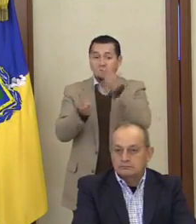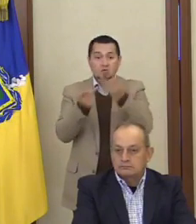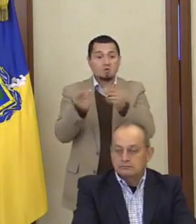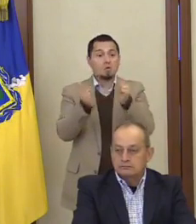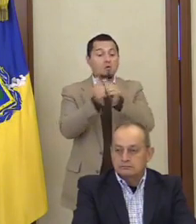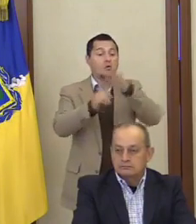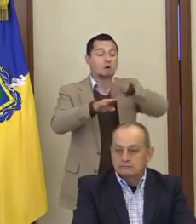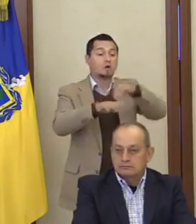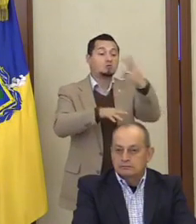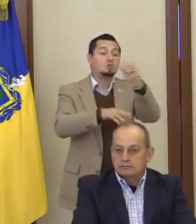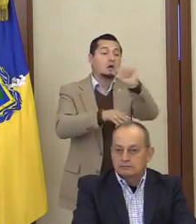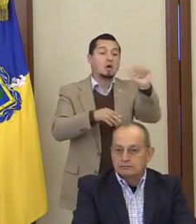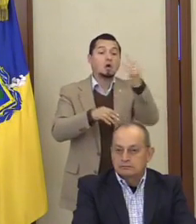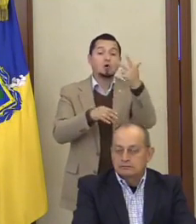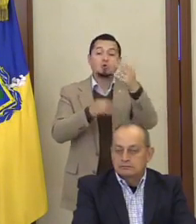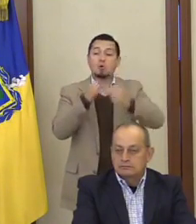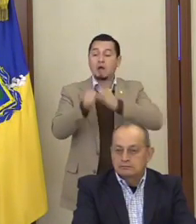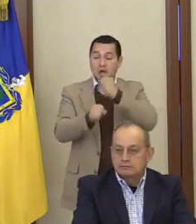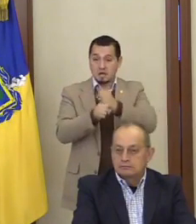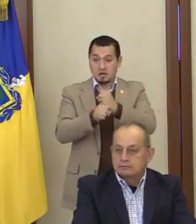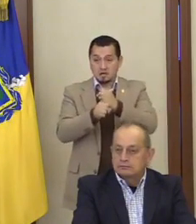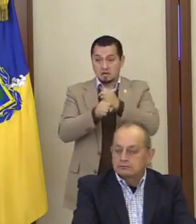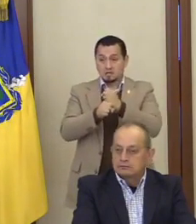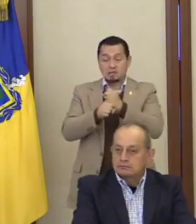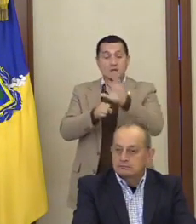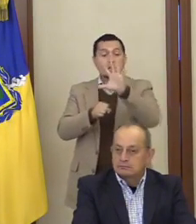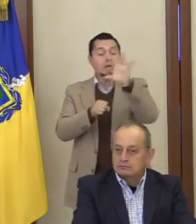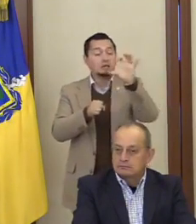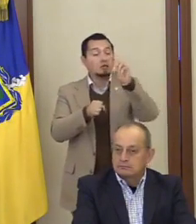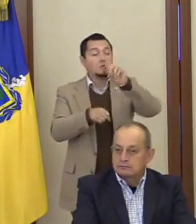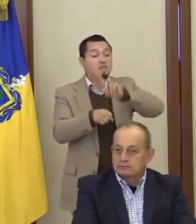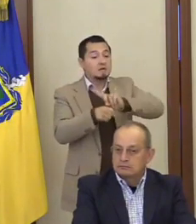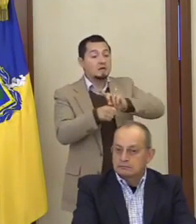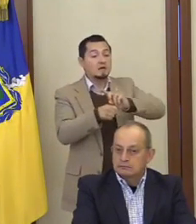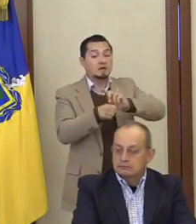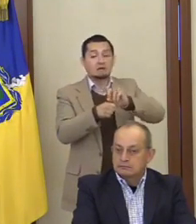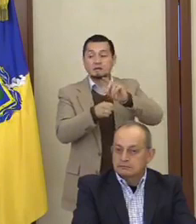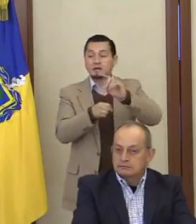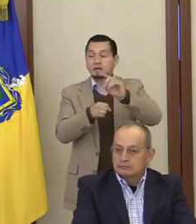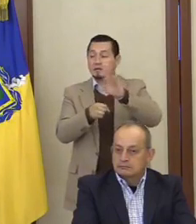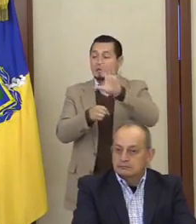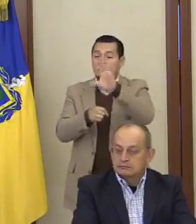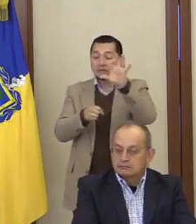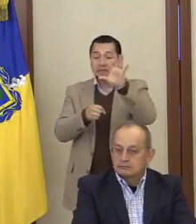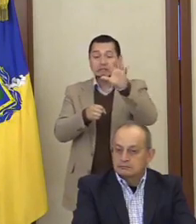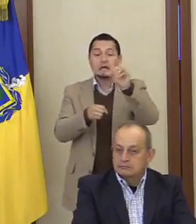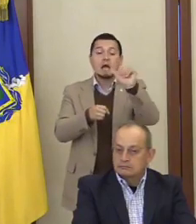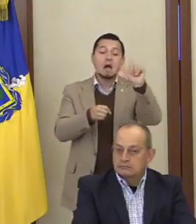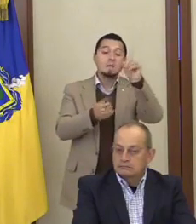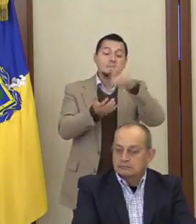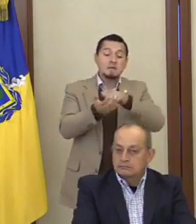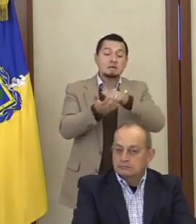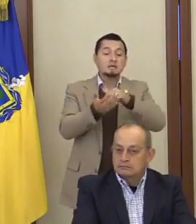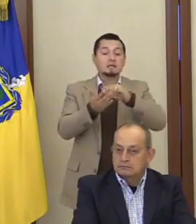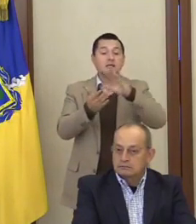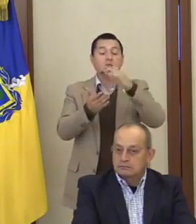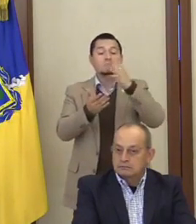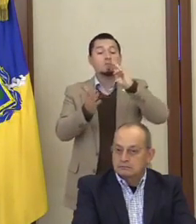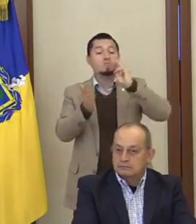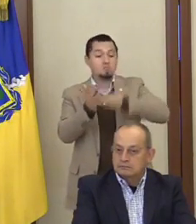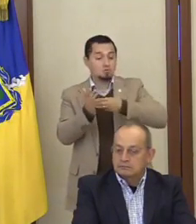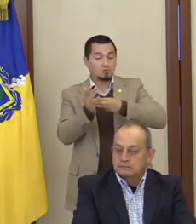prisión de 2 a 8 años y de 500 días de multa, de 500 a 1000 días de multa, a